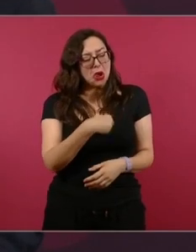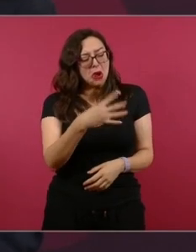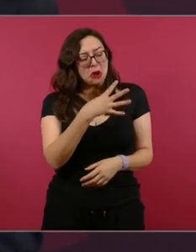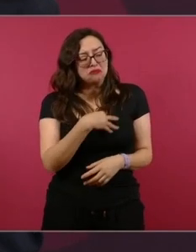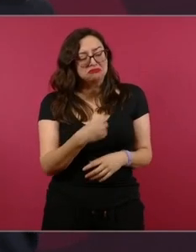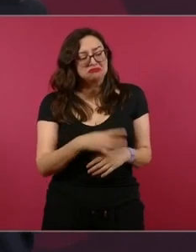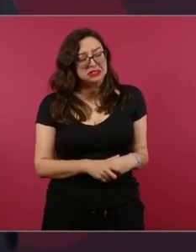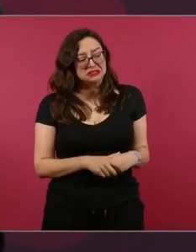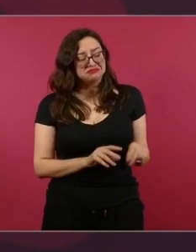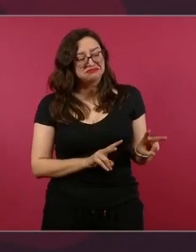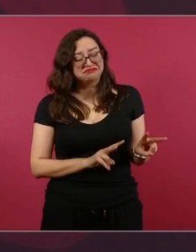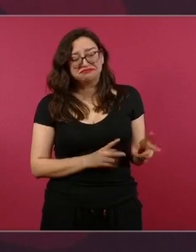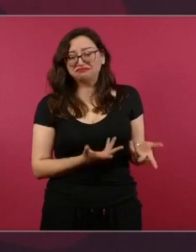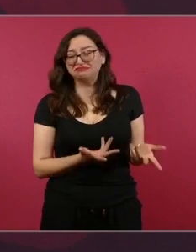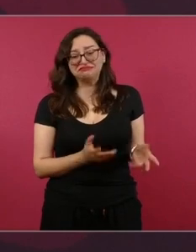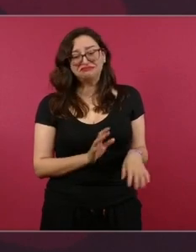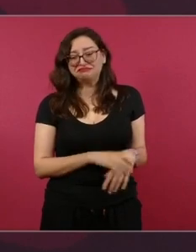no.